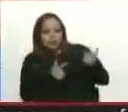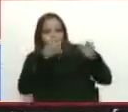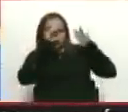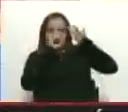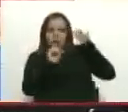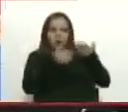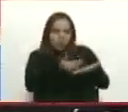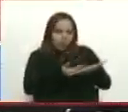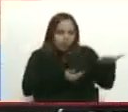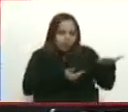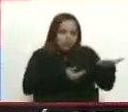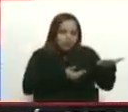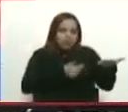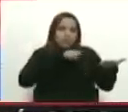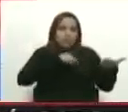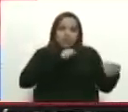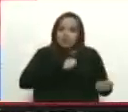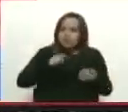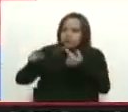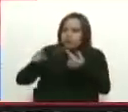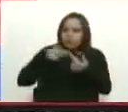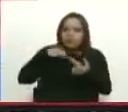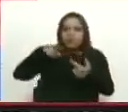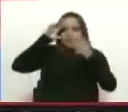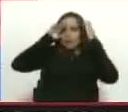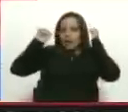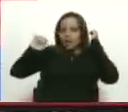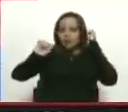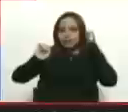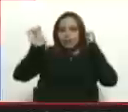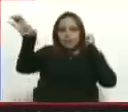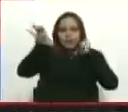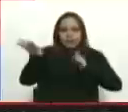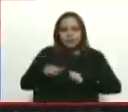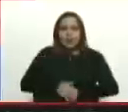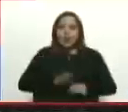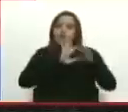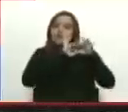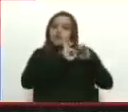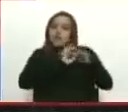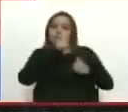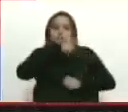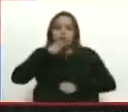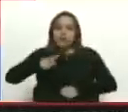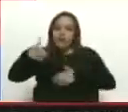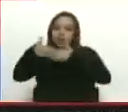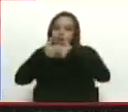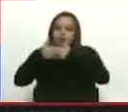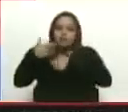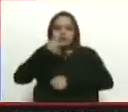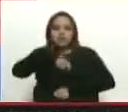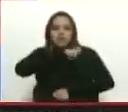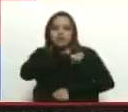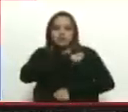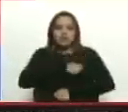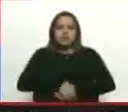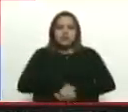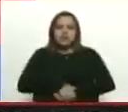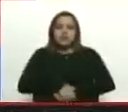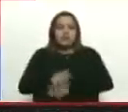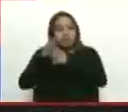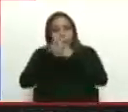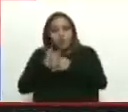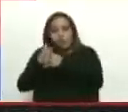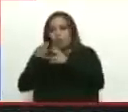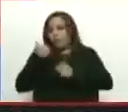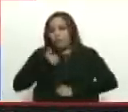nosotros enviando a nuestros embajadores a esos países. Unidad de los pueblos agredidos por el imperialismo en cualquier etapa. A mí me dio